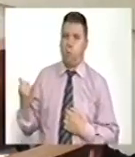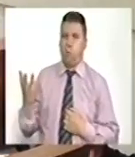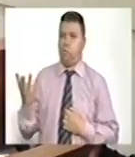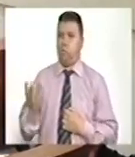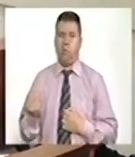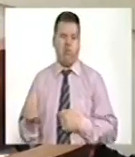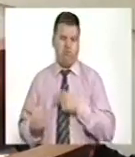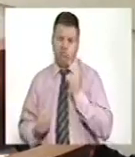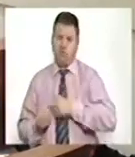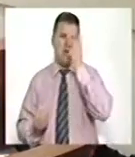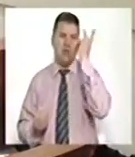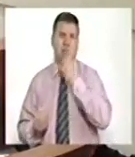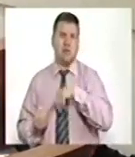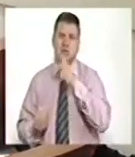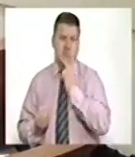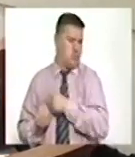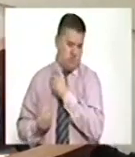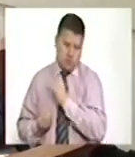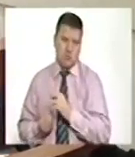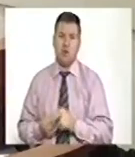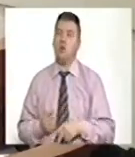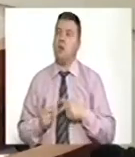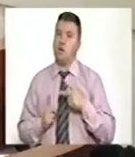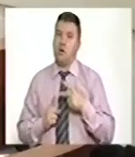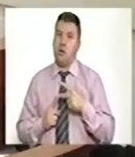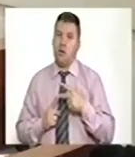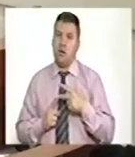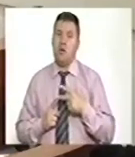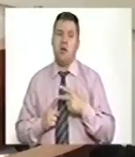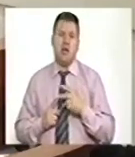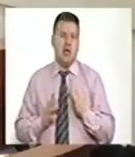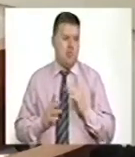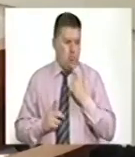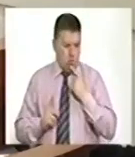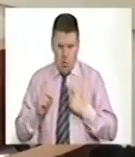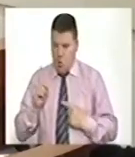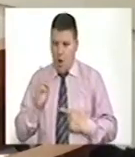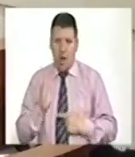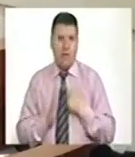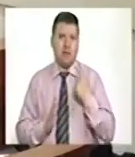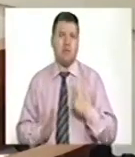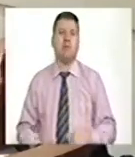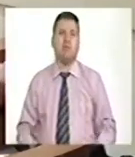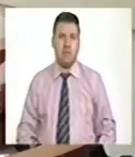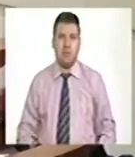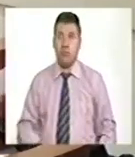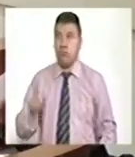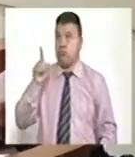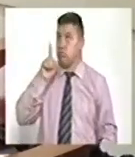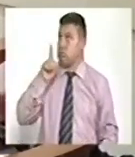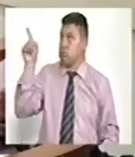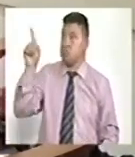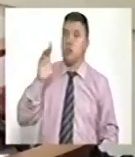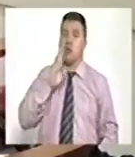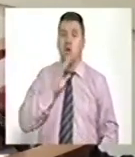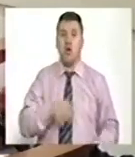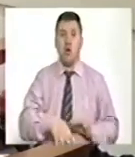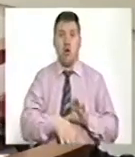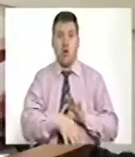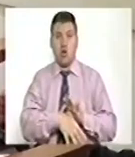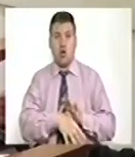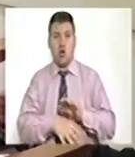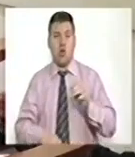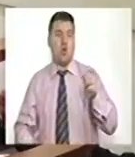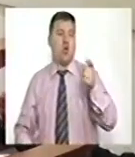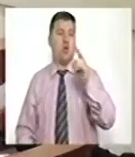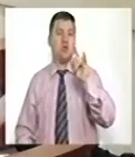organización criminal. Segundo, de manera directa, señala al doctor Gustavo